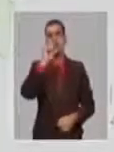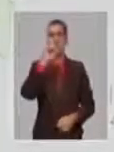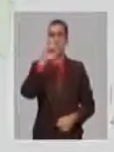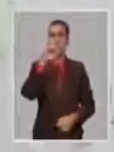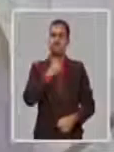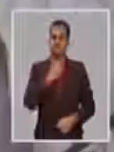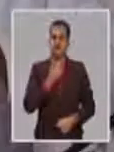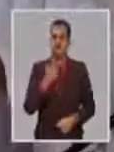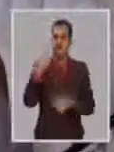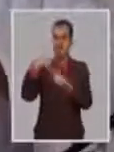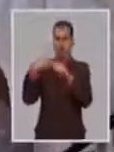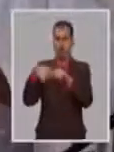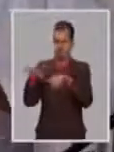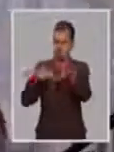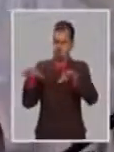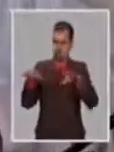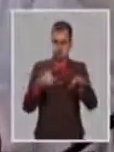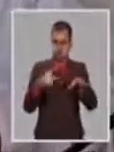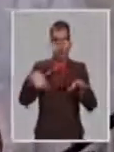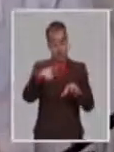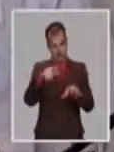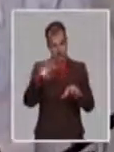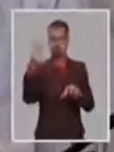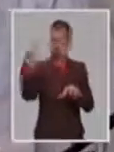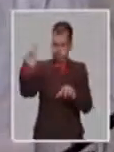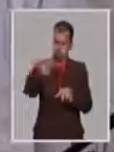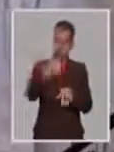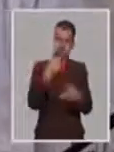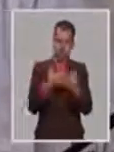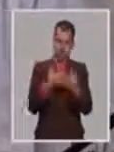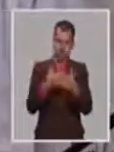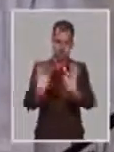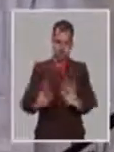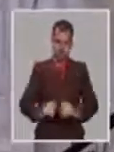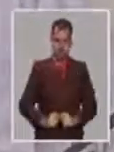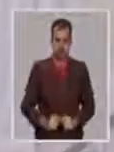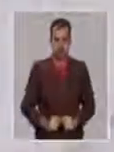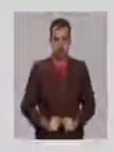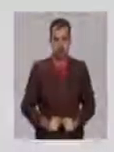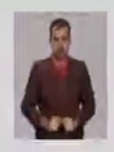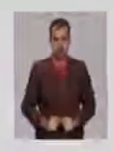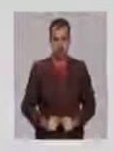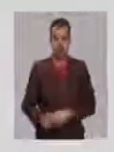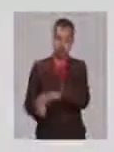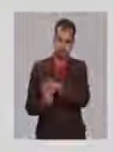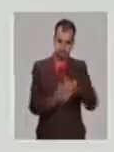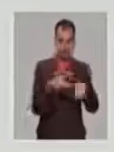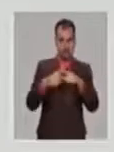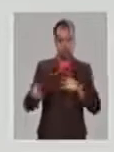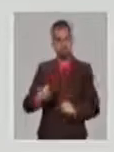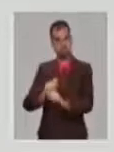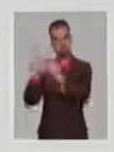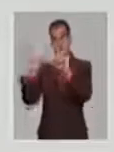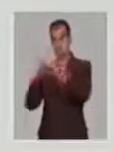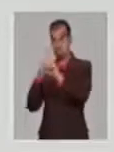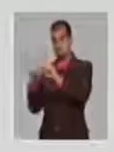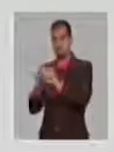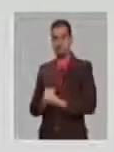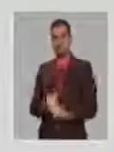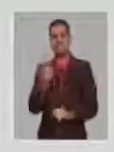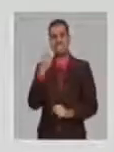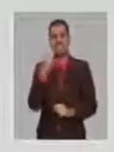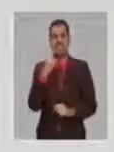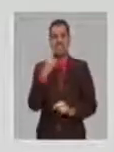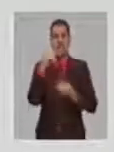estarán representadas. Y realmente en la siguiente, como María Eugenia decía, hay criterios